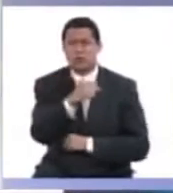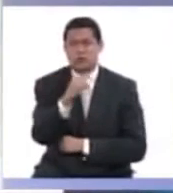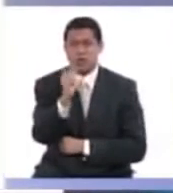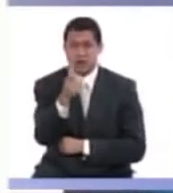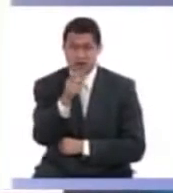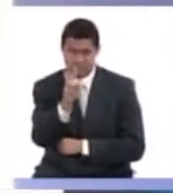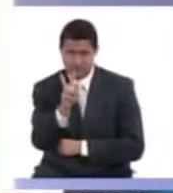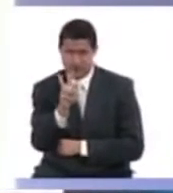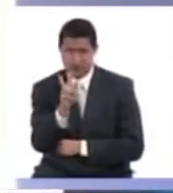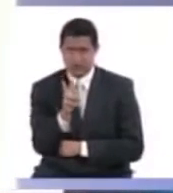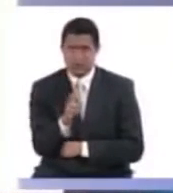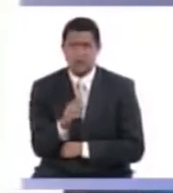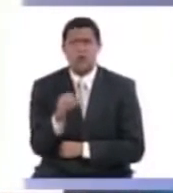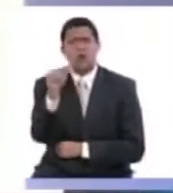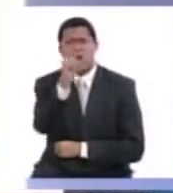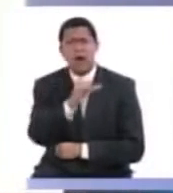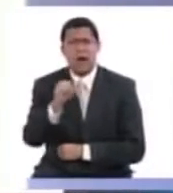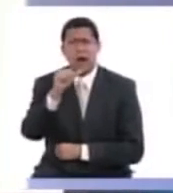@salud_gb, y lo hace